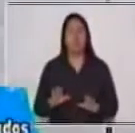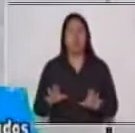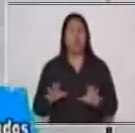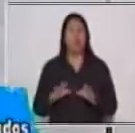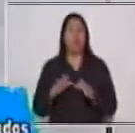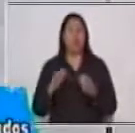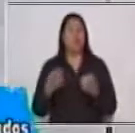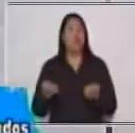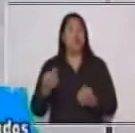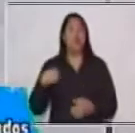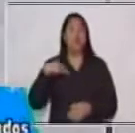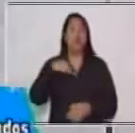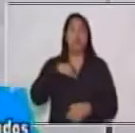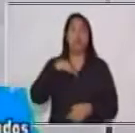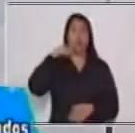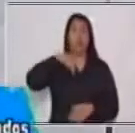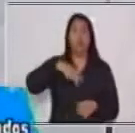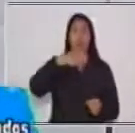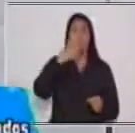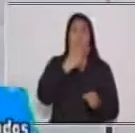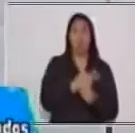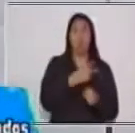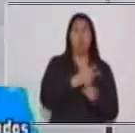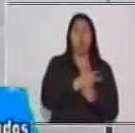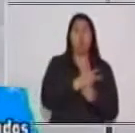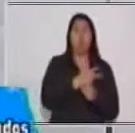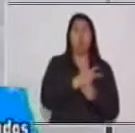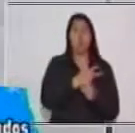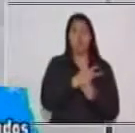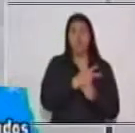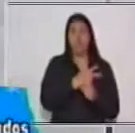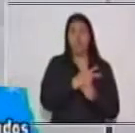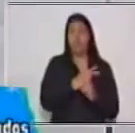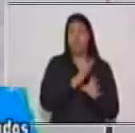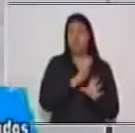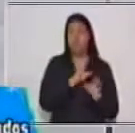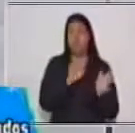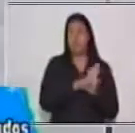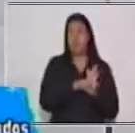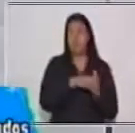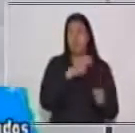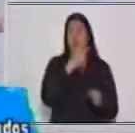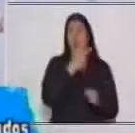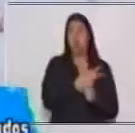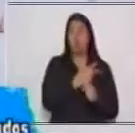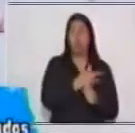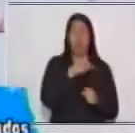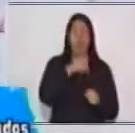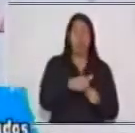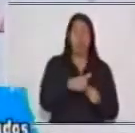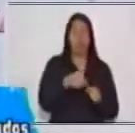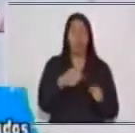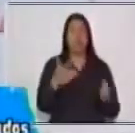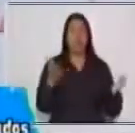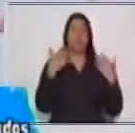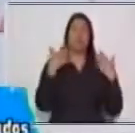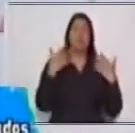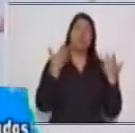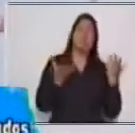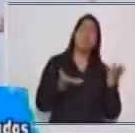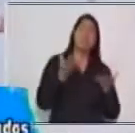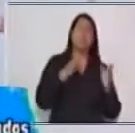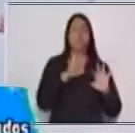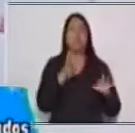de Guatemala, si vamos a viajar de Guatemala, donde hay una temperatura de 24